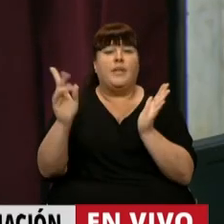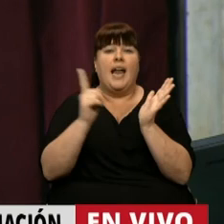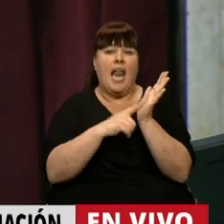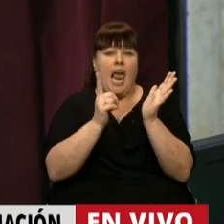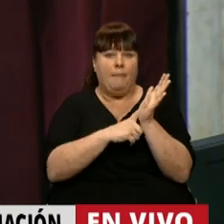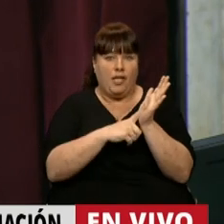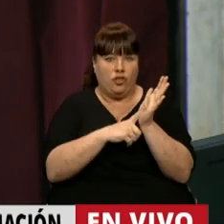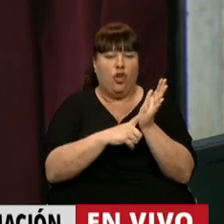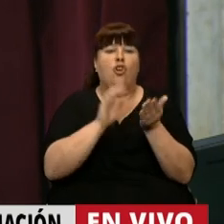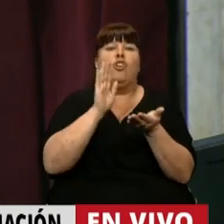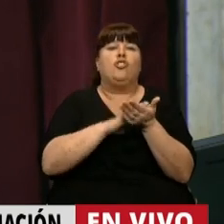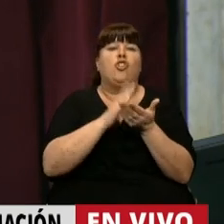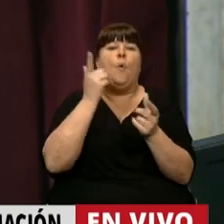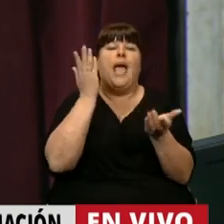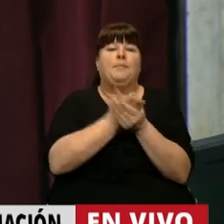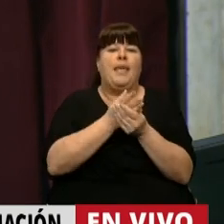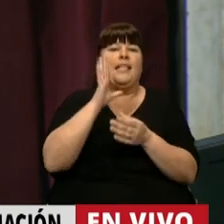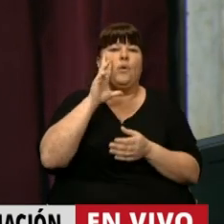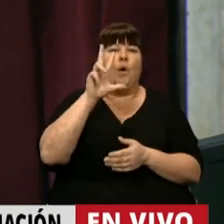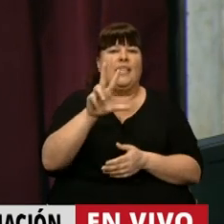apartamiento del reglamento en el marco del expediente